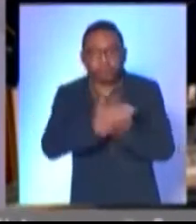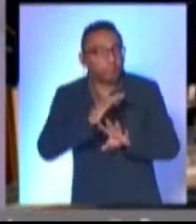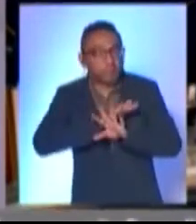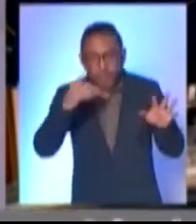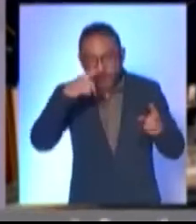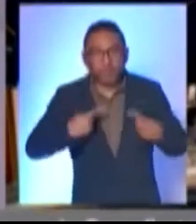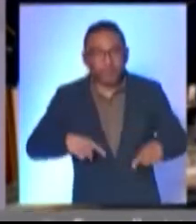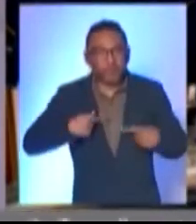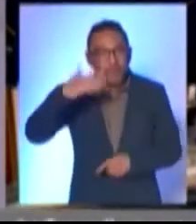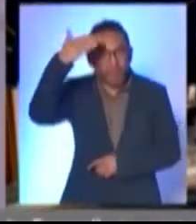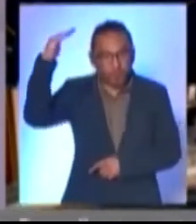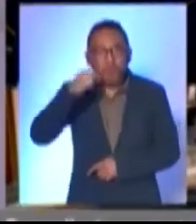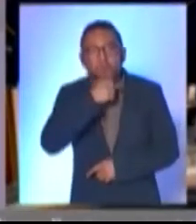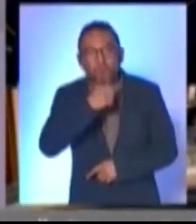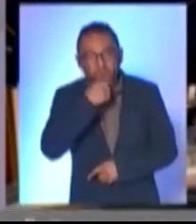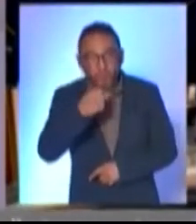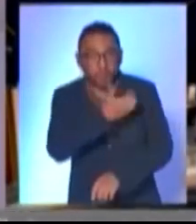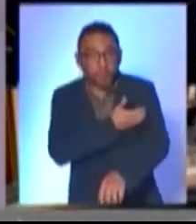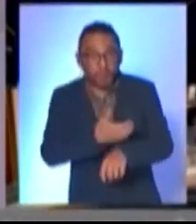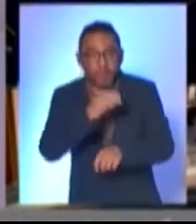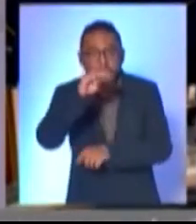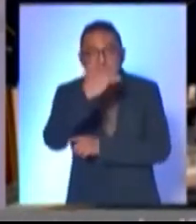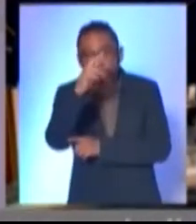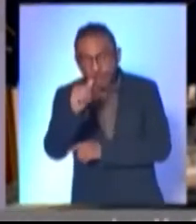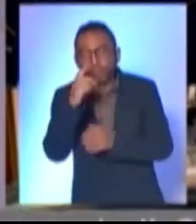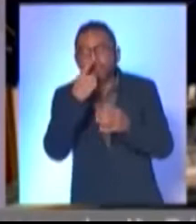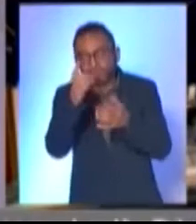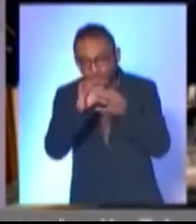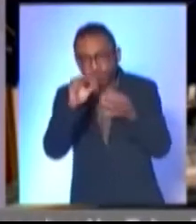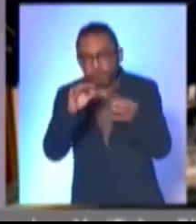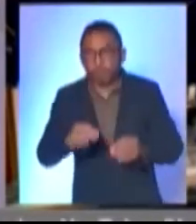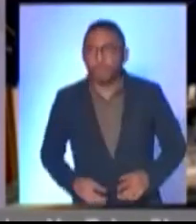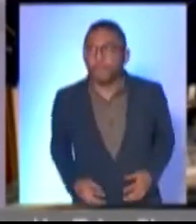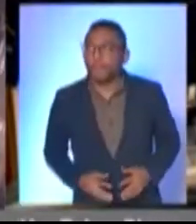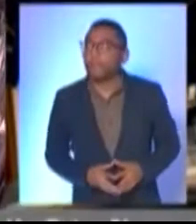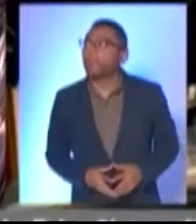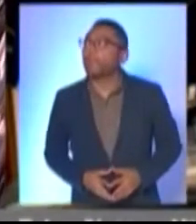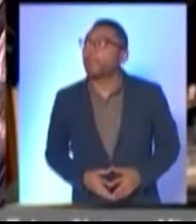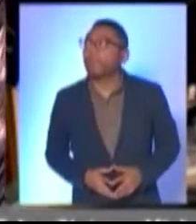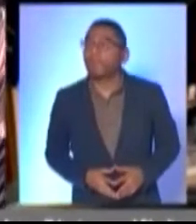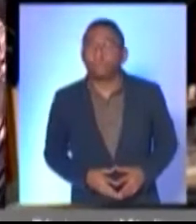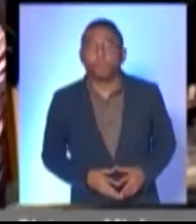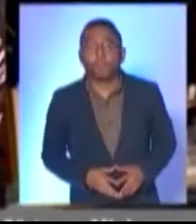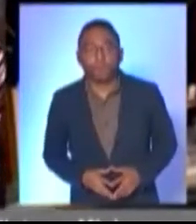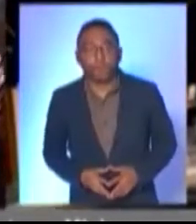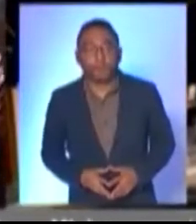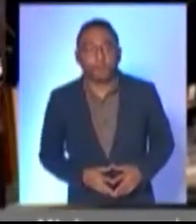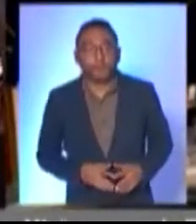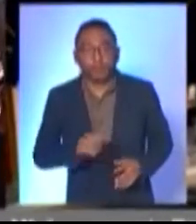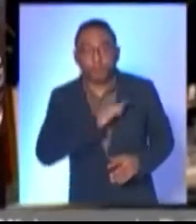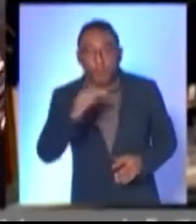los adultos mayores. Nuestra compañera Mayra Hurtado nos tiene los detalles. Puede portar en su mano sus documentos para